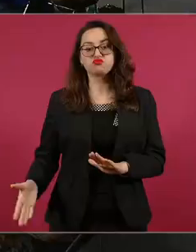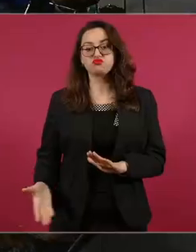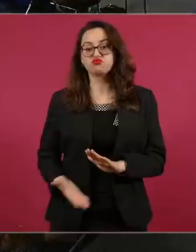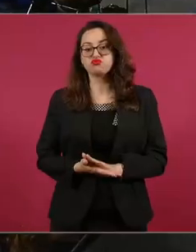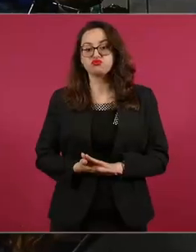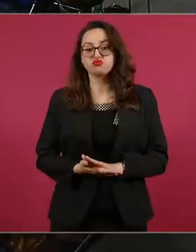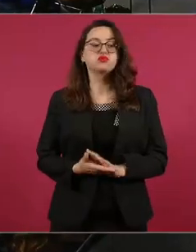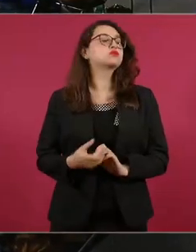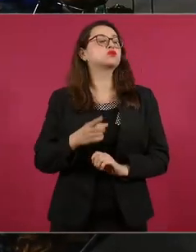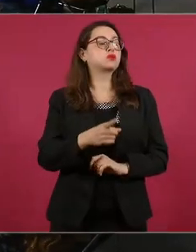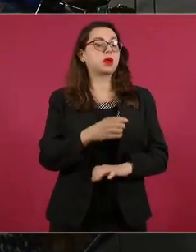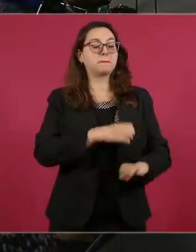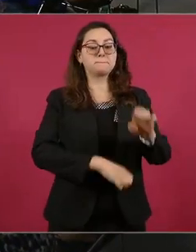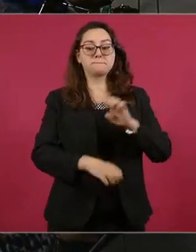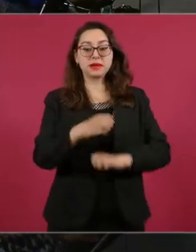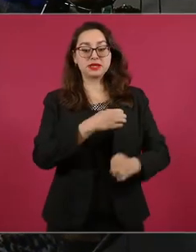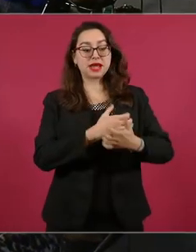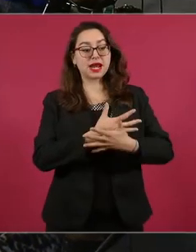empresa grande, grande, grande,